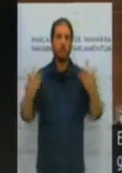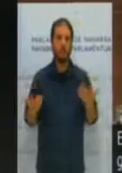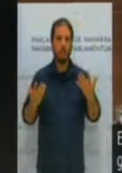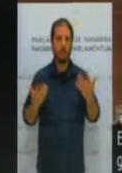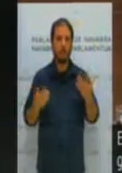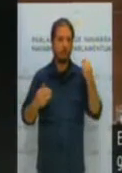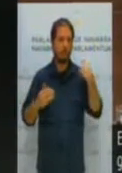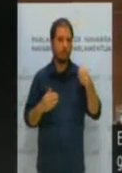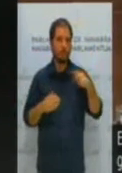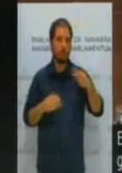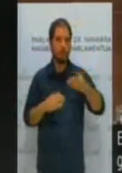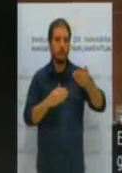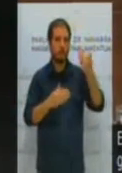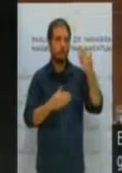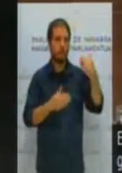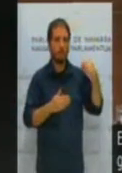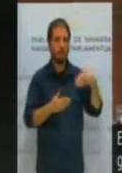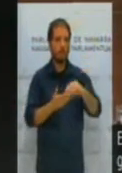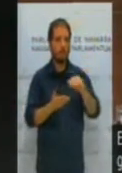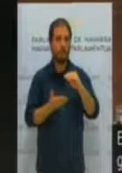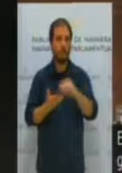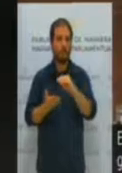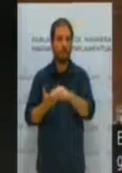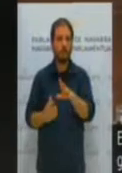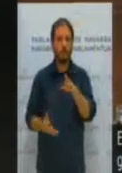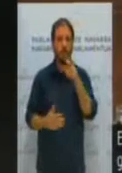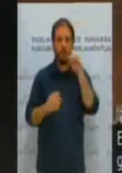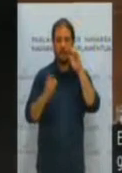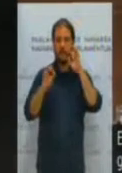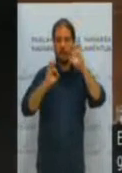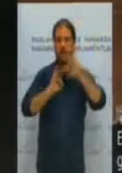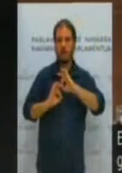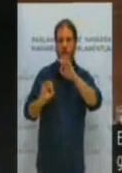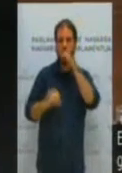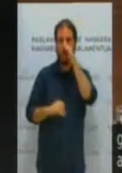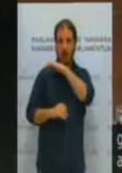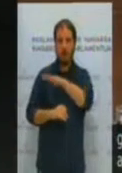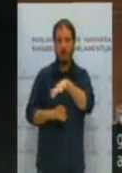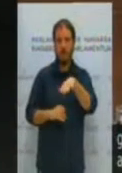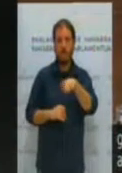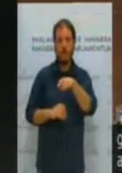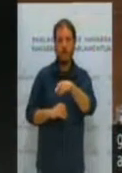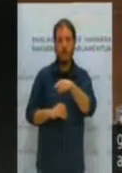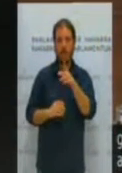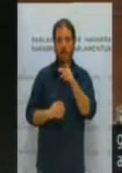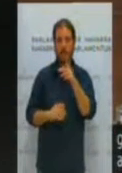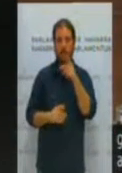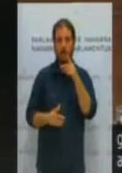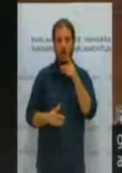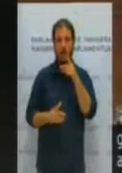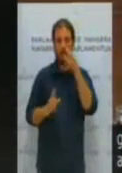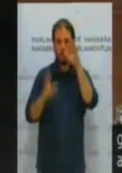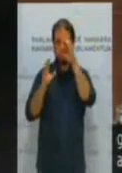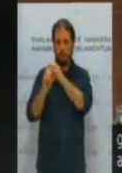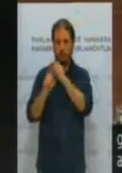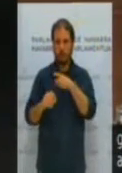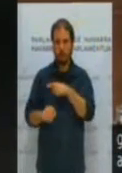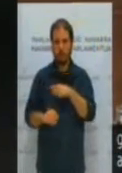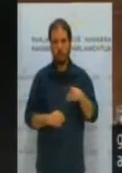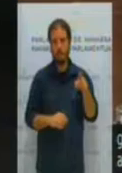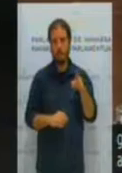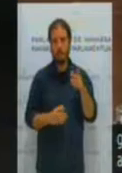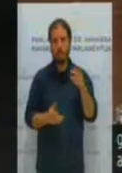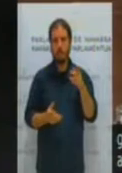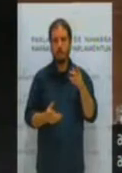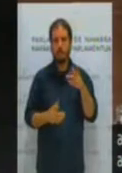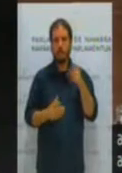otras ocasiones, en especial atención al apartado dedicado a la infancia, una especial competencia que asume con brillantez y mucha